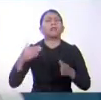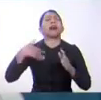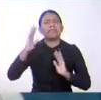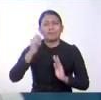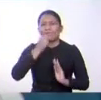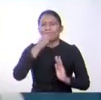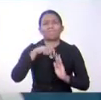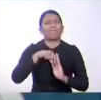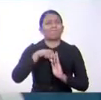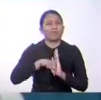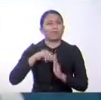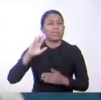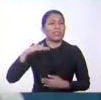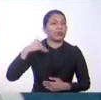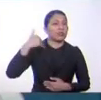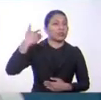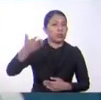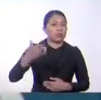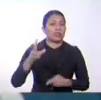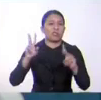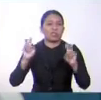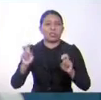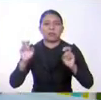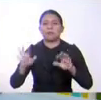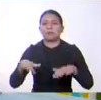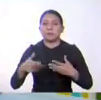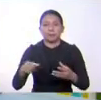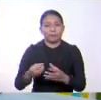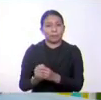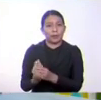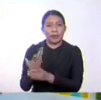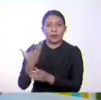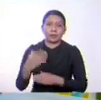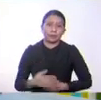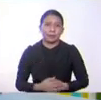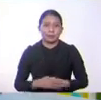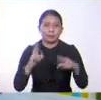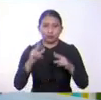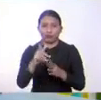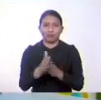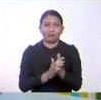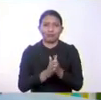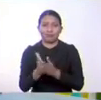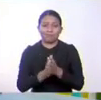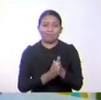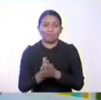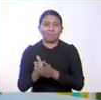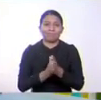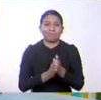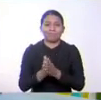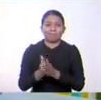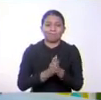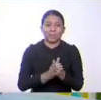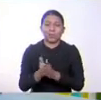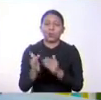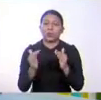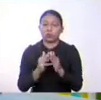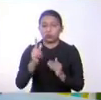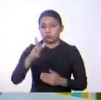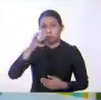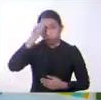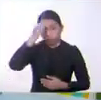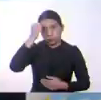profundizando más adelante sobre los tejidos vegetales. Espero que te haya interesado y que también hayas